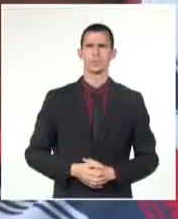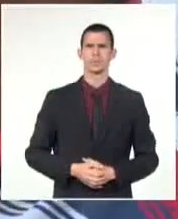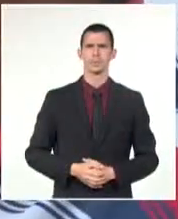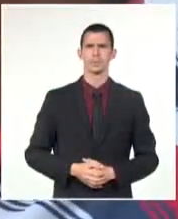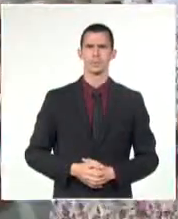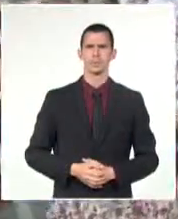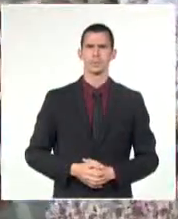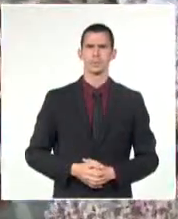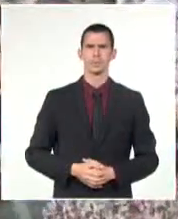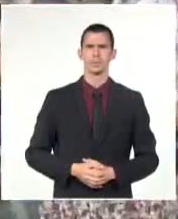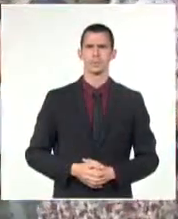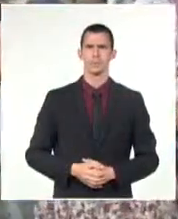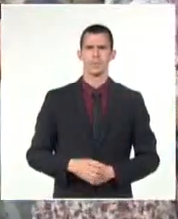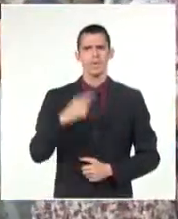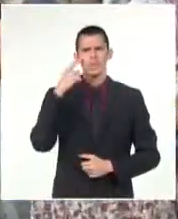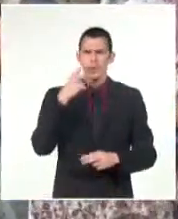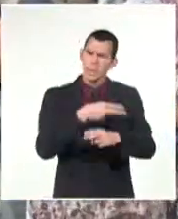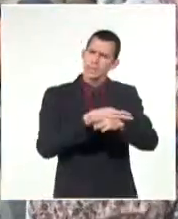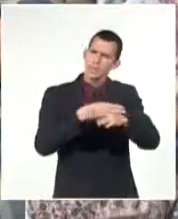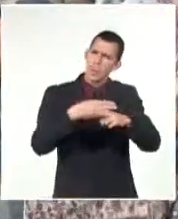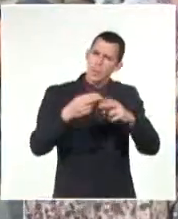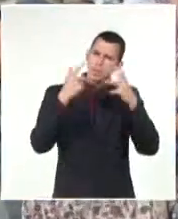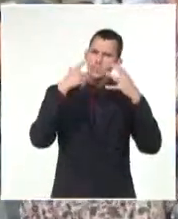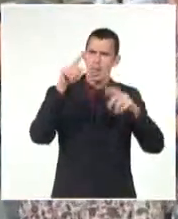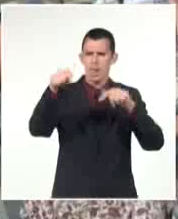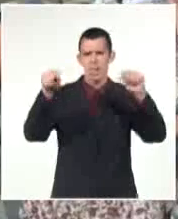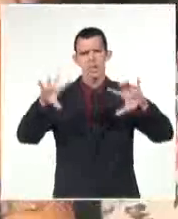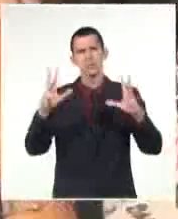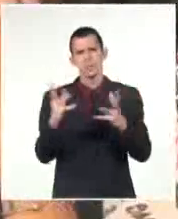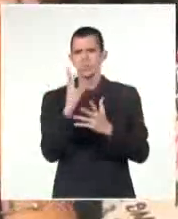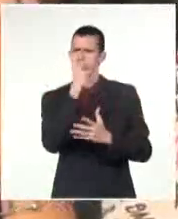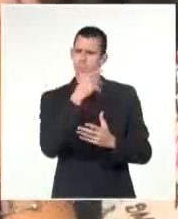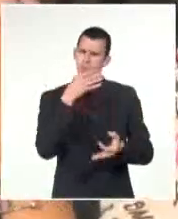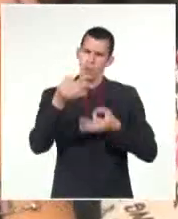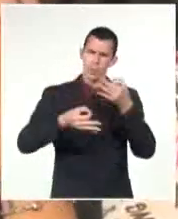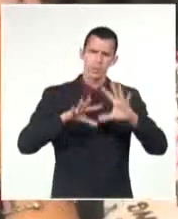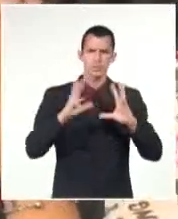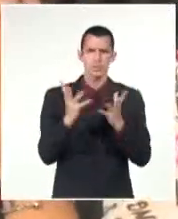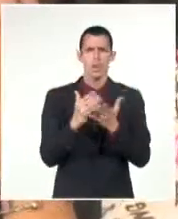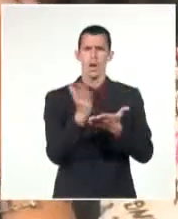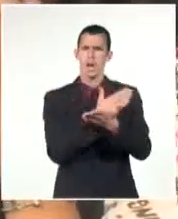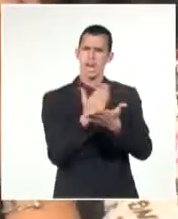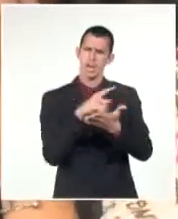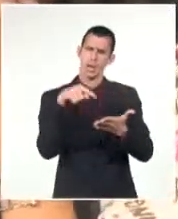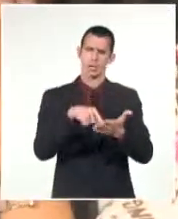historias increíbles a través del mundo de la literatura. En Camagüey,